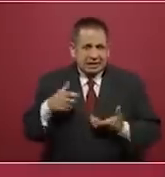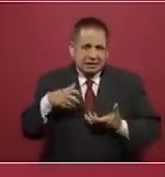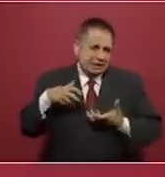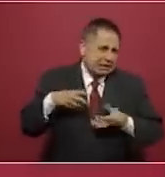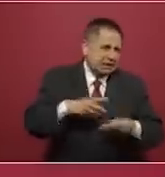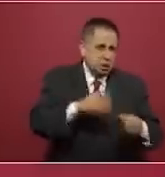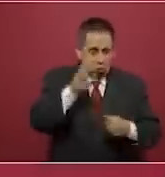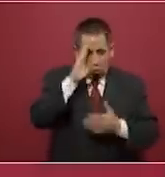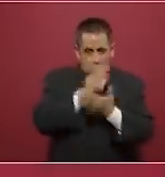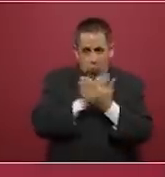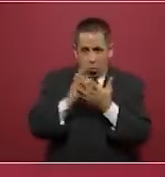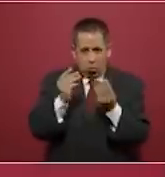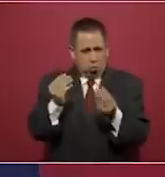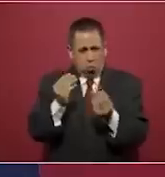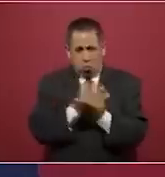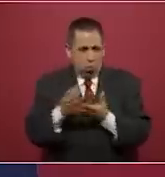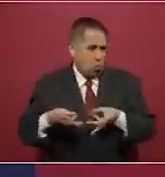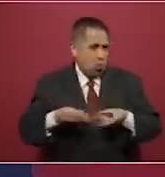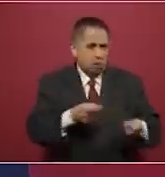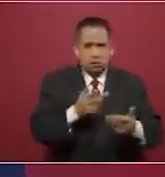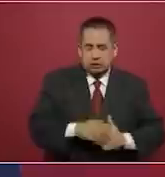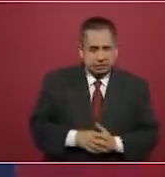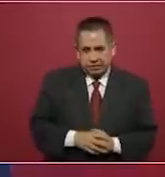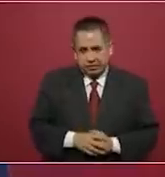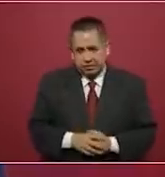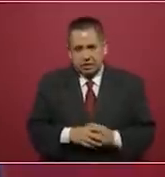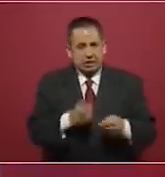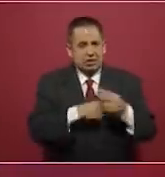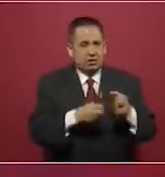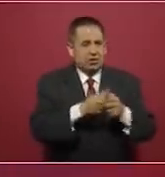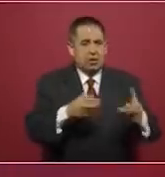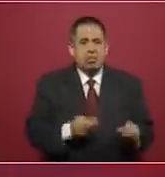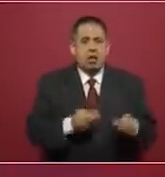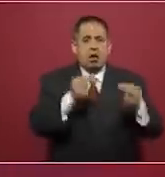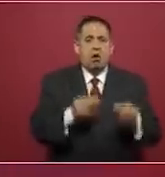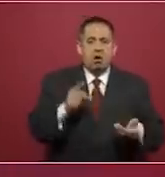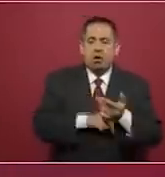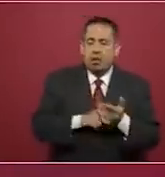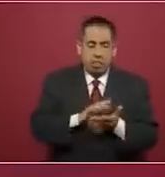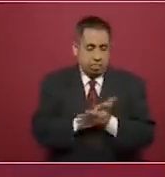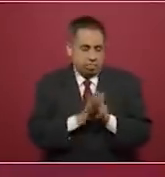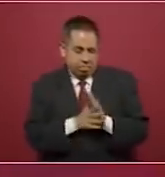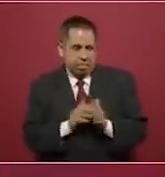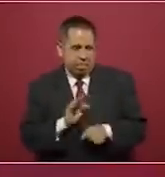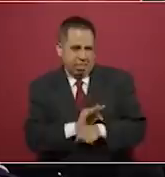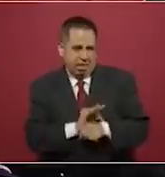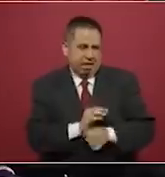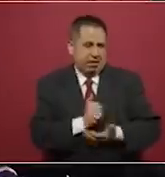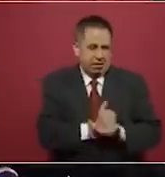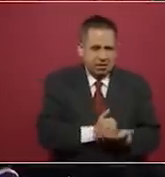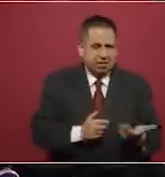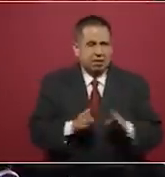se elevó a rango supremo y proliferaron los negocios hechos al amparo